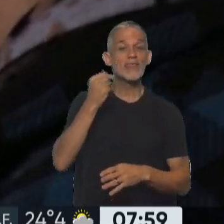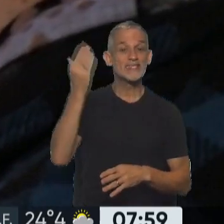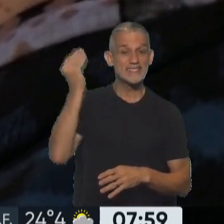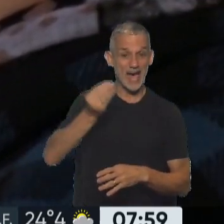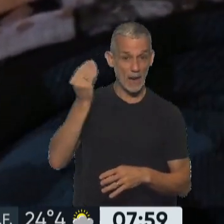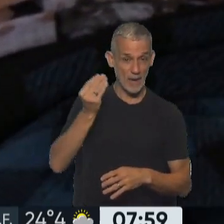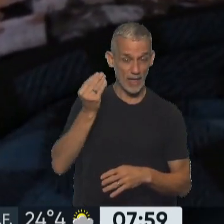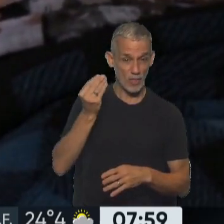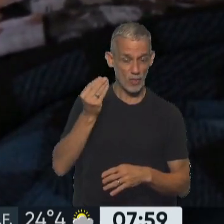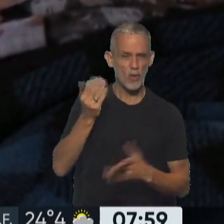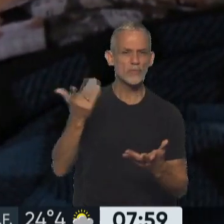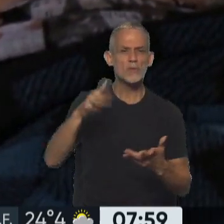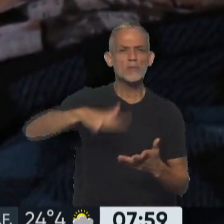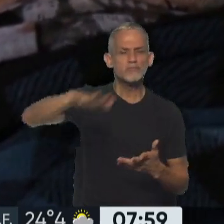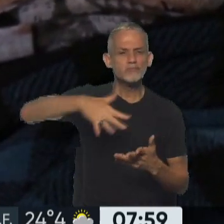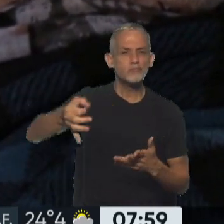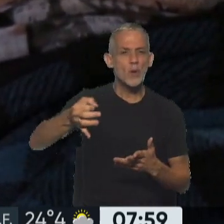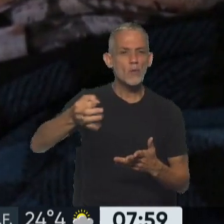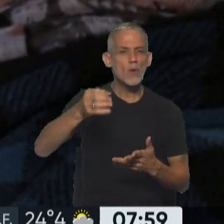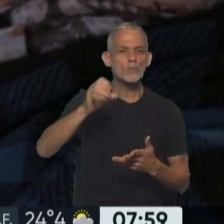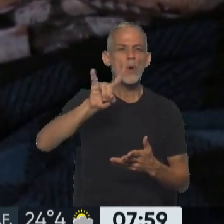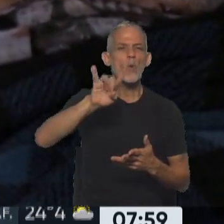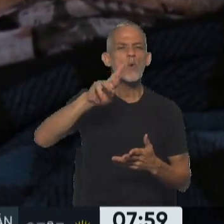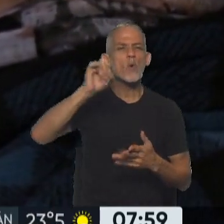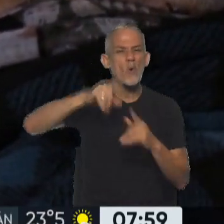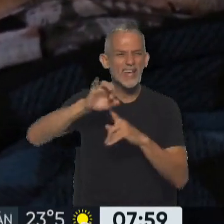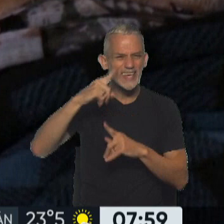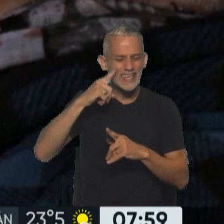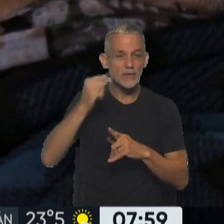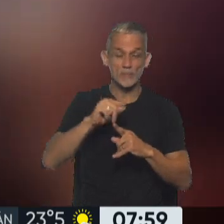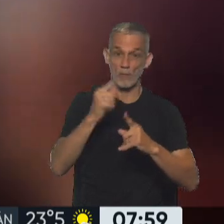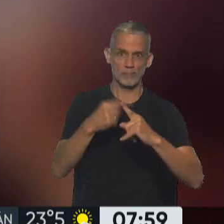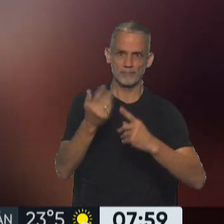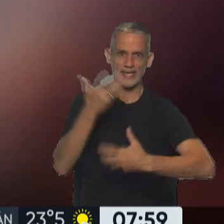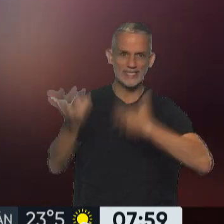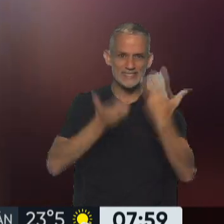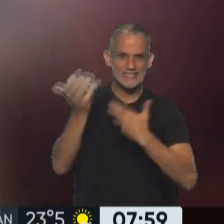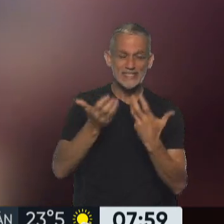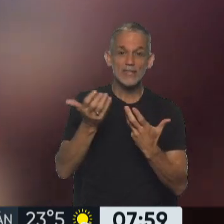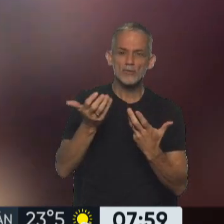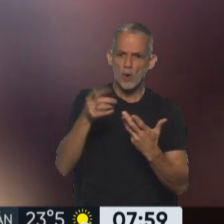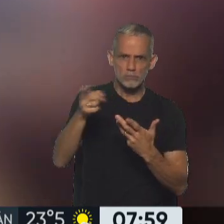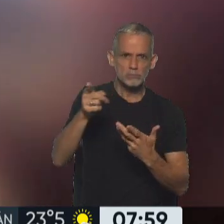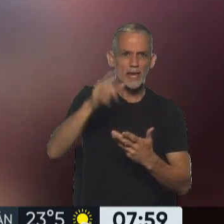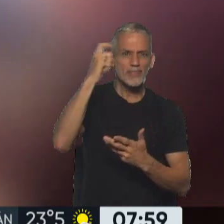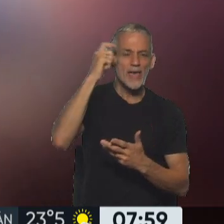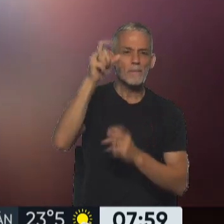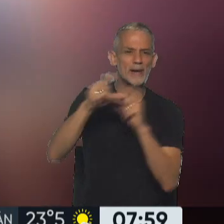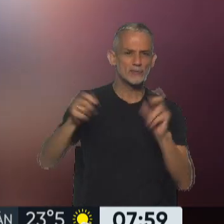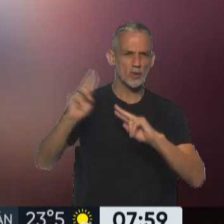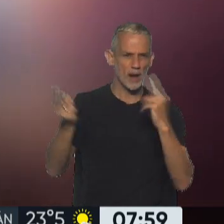sábado en una localidad llamado urunki luego de un incendio que se llevó la vida De 10 personas en realidad